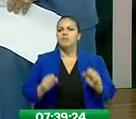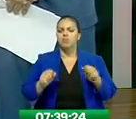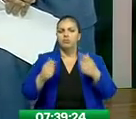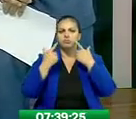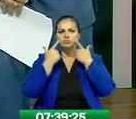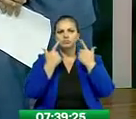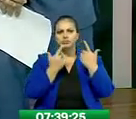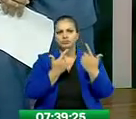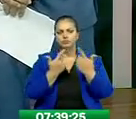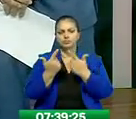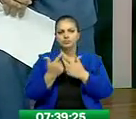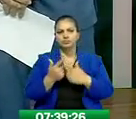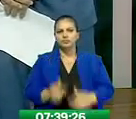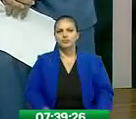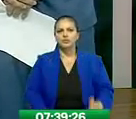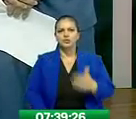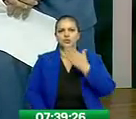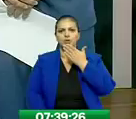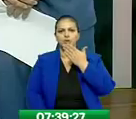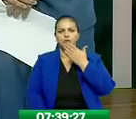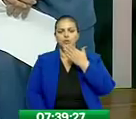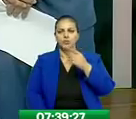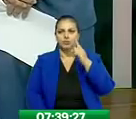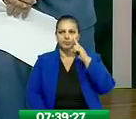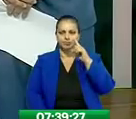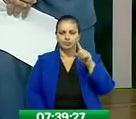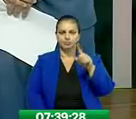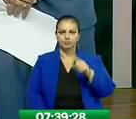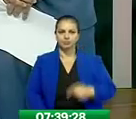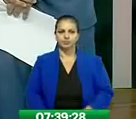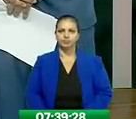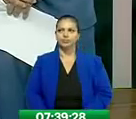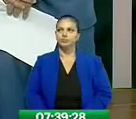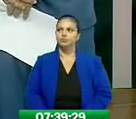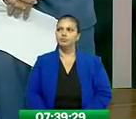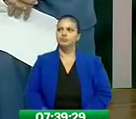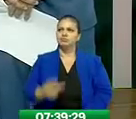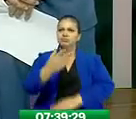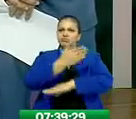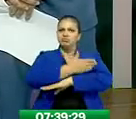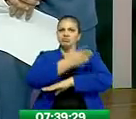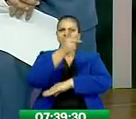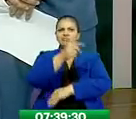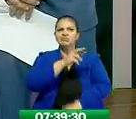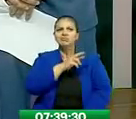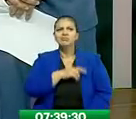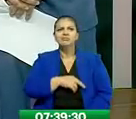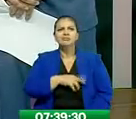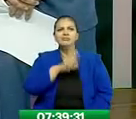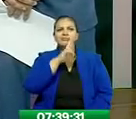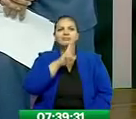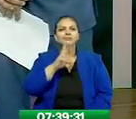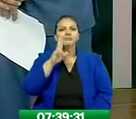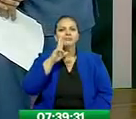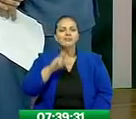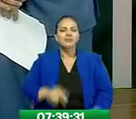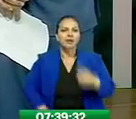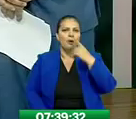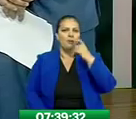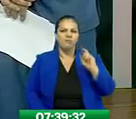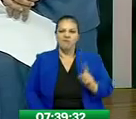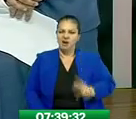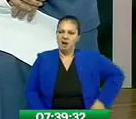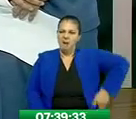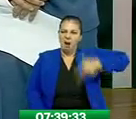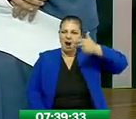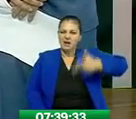todo al detalle. Esto a propósito de lo que acabábamos de ver en Guayas. Mira ese asalto en El Empalme. Será de esperar que dé excelentes resultados. Vamos a ver